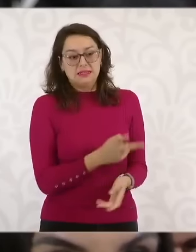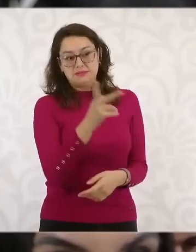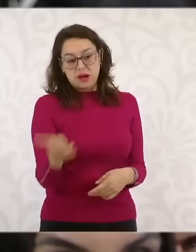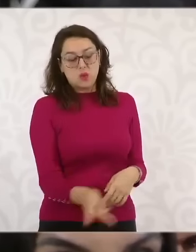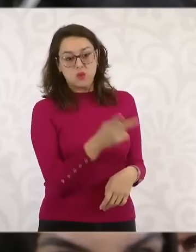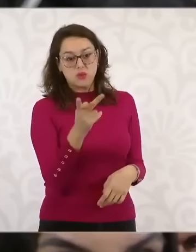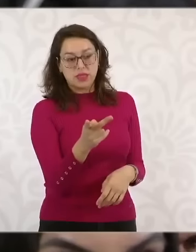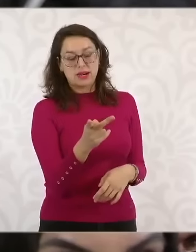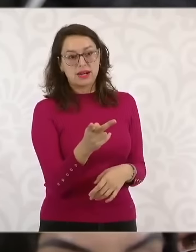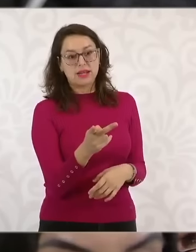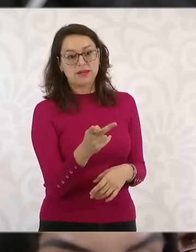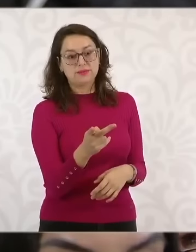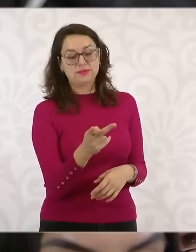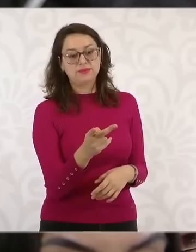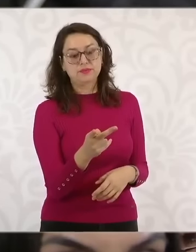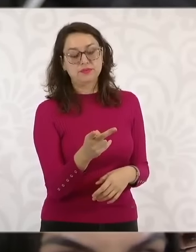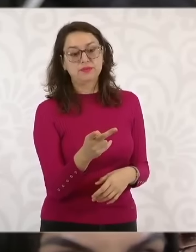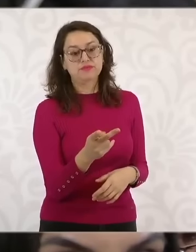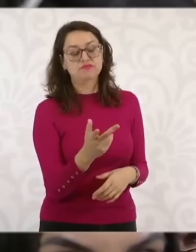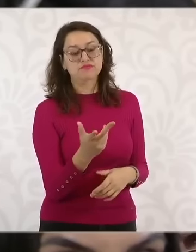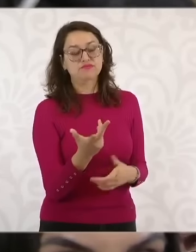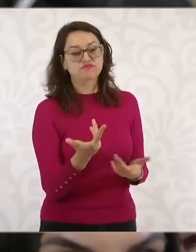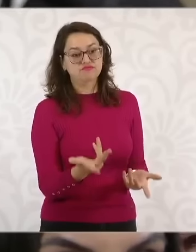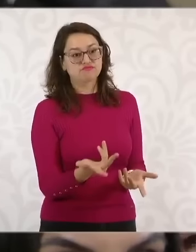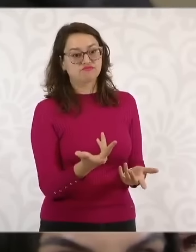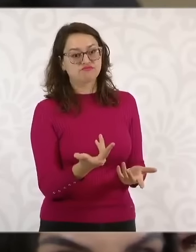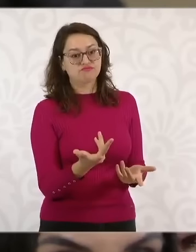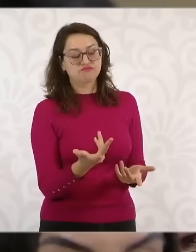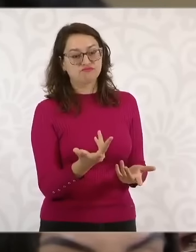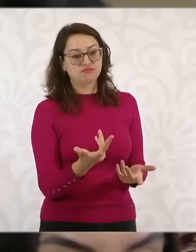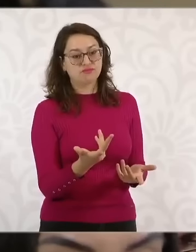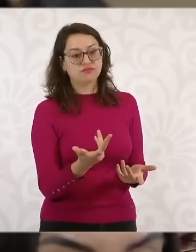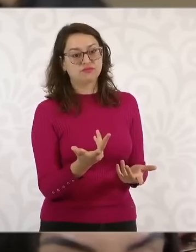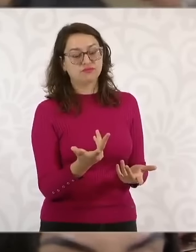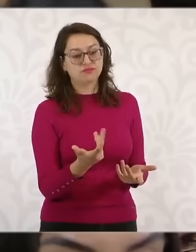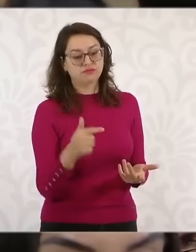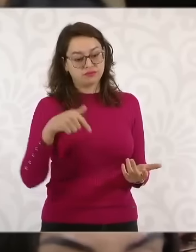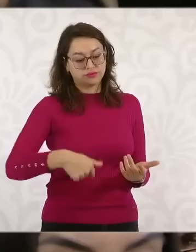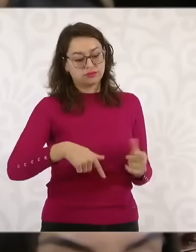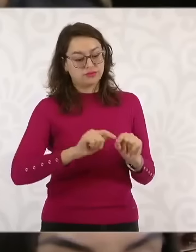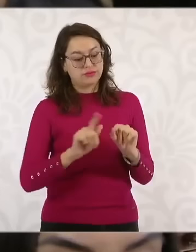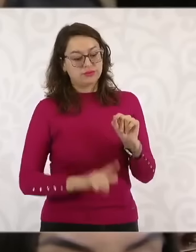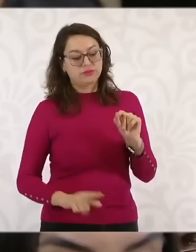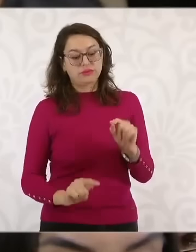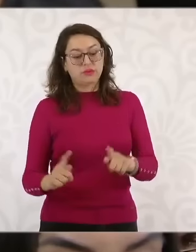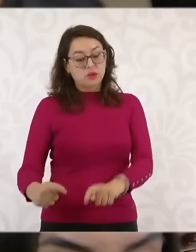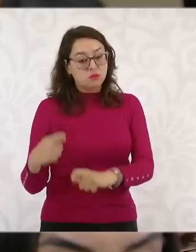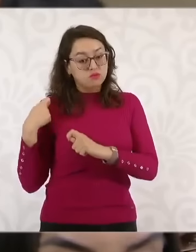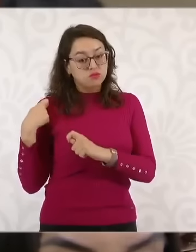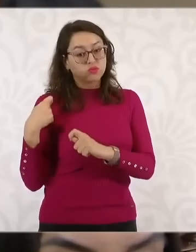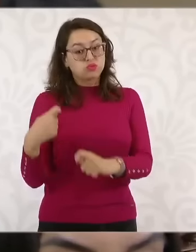esta urgencia de comprender la importancia de la tradición de México en el tema de la